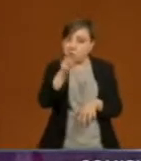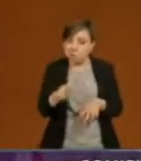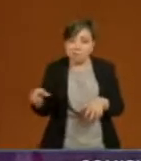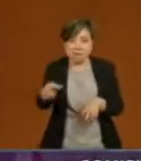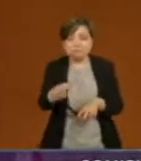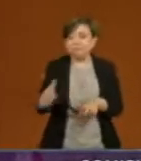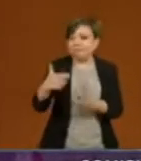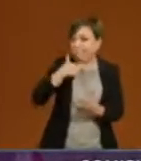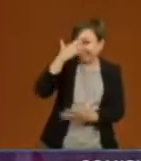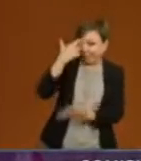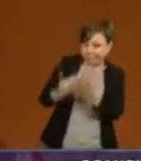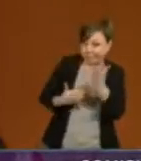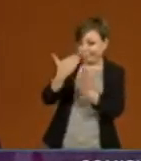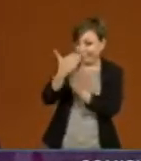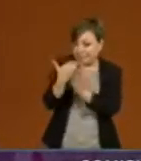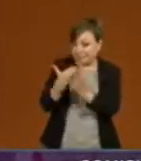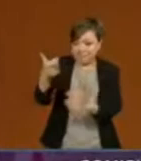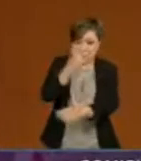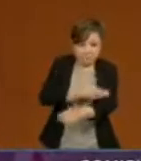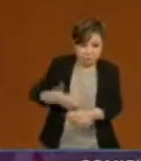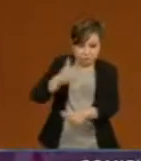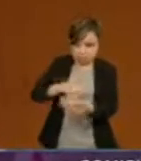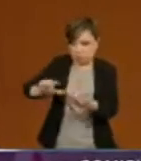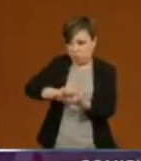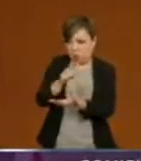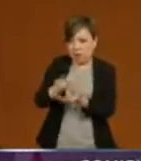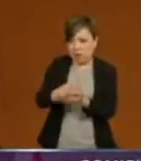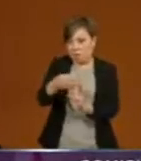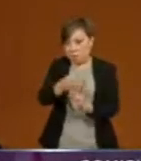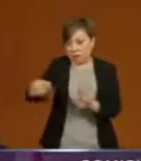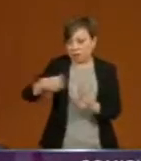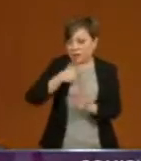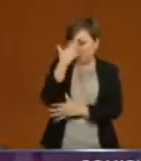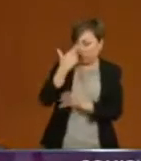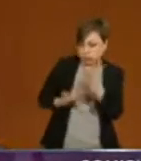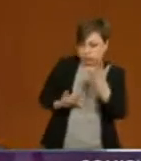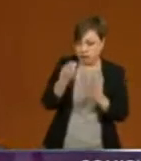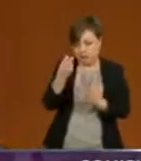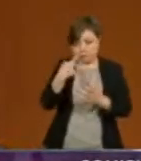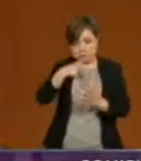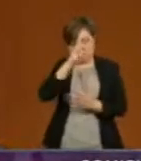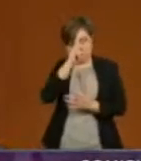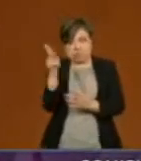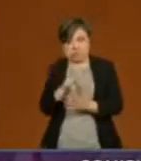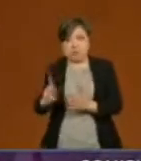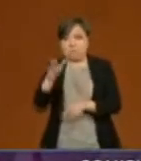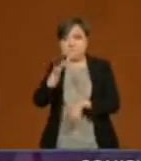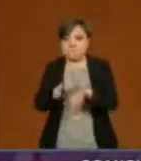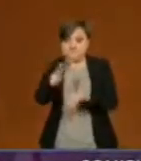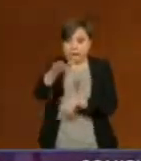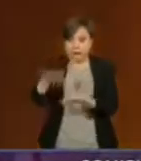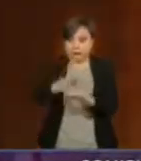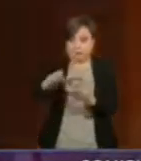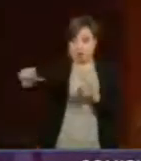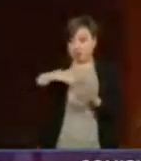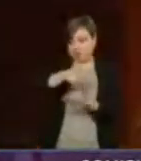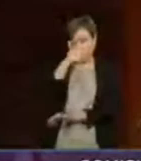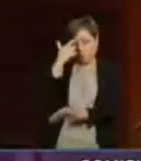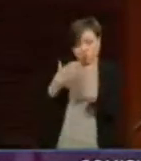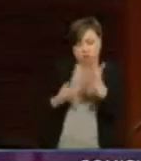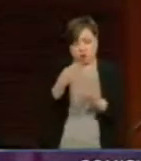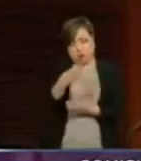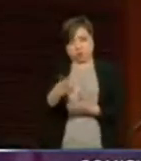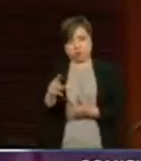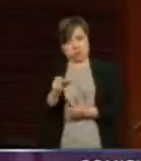a los procesos establecidos en nuestra ley orgánica, pero sobre todo una violación al debido proceso constitucional.